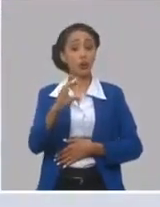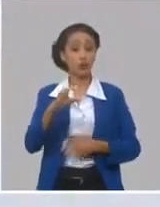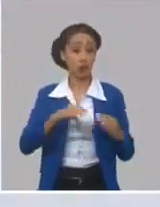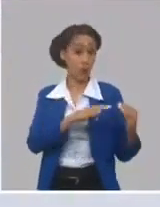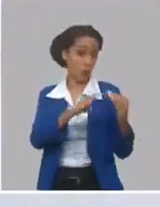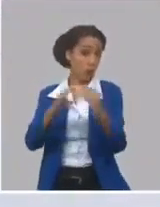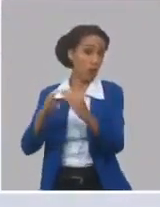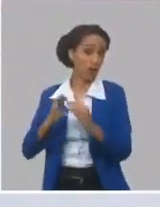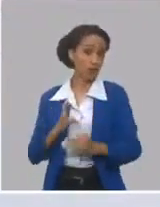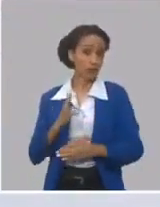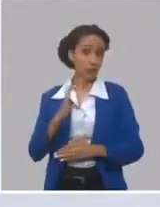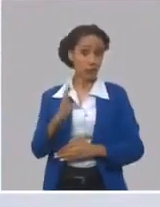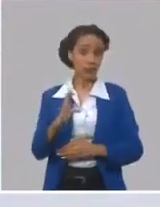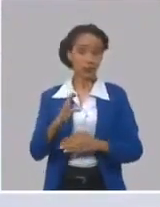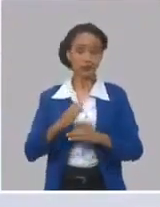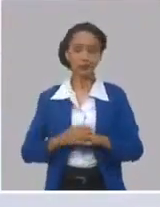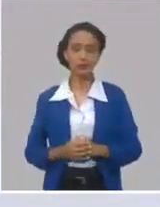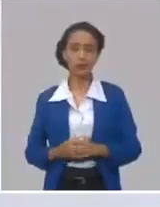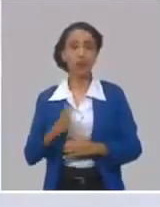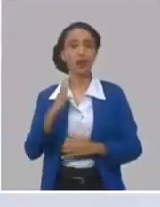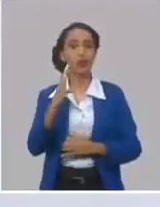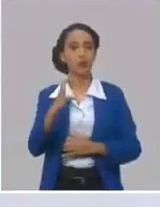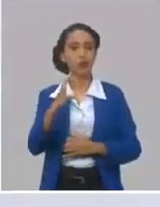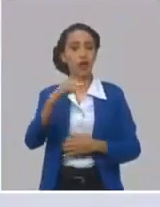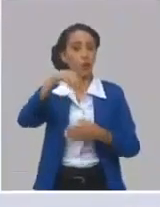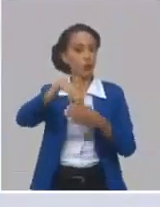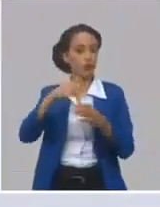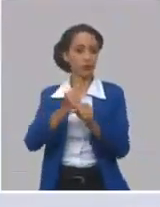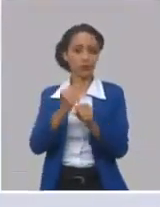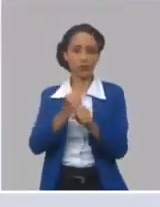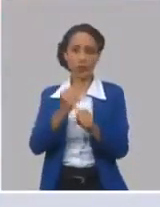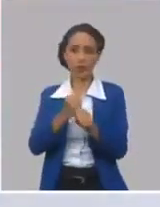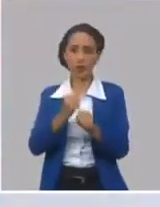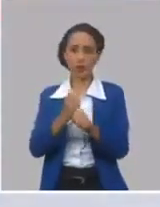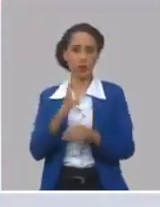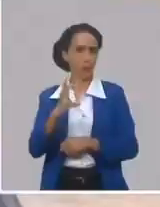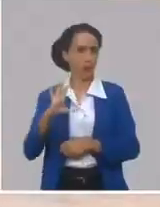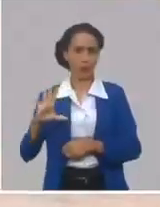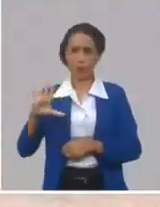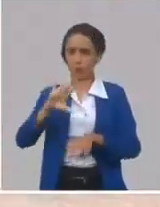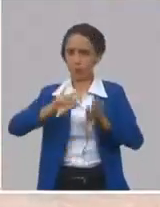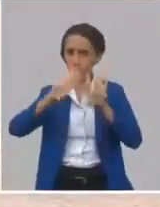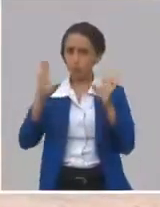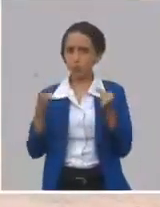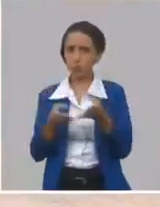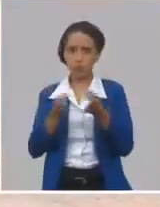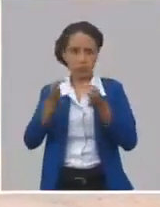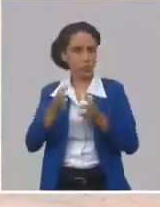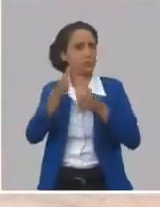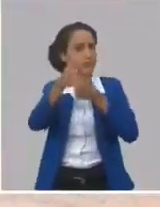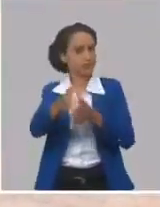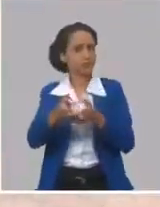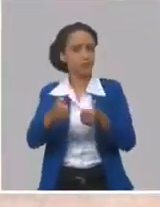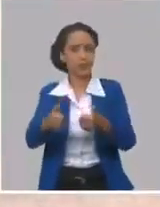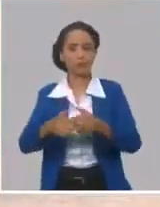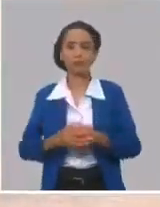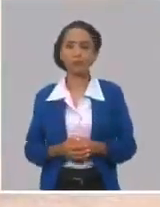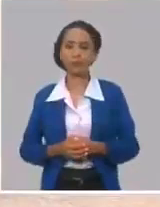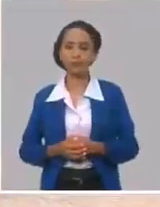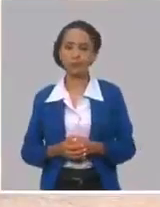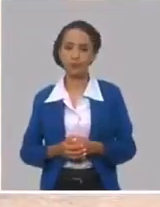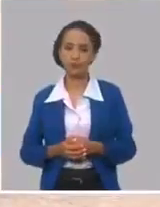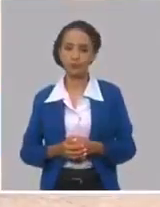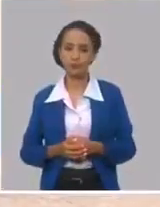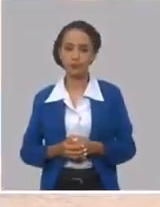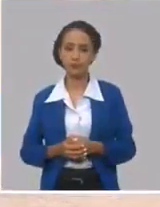comunidad, en su trabajo, en todo. Un hombre correcto. Una persona de prestigio, una persona que